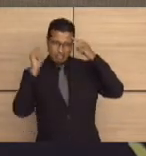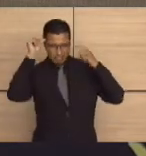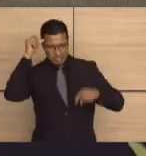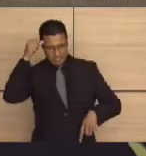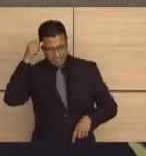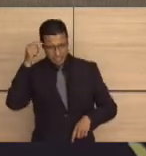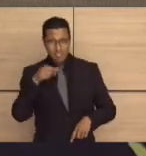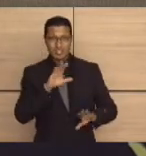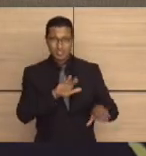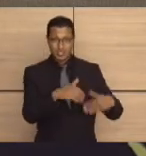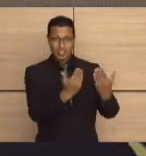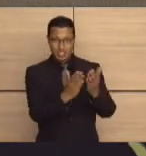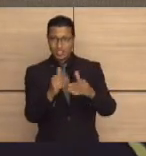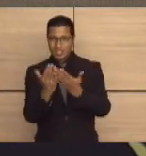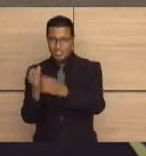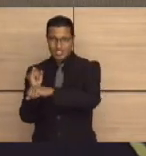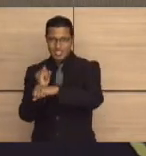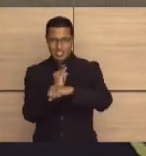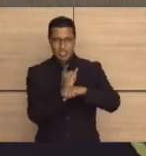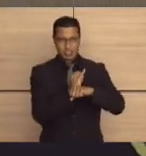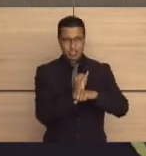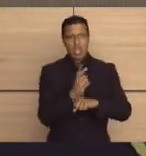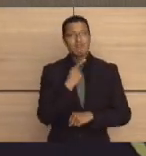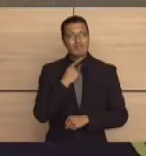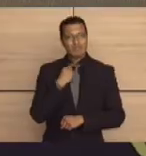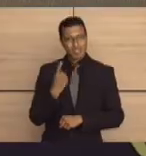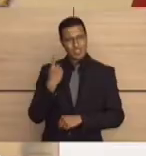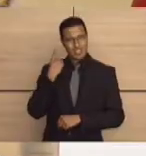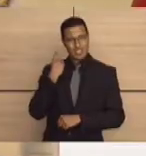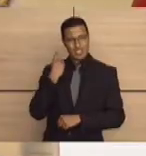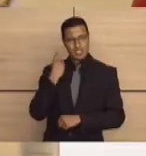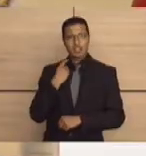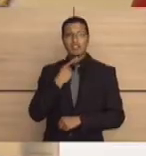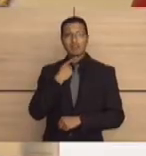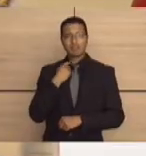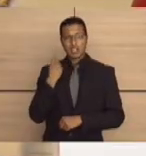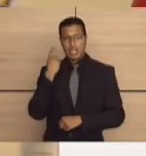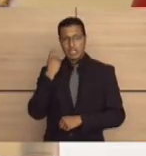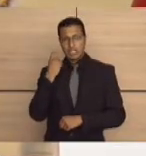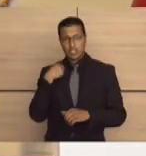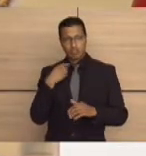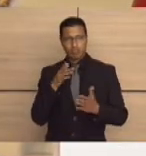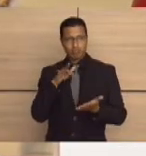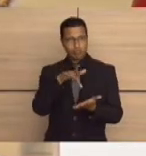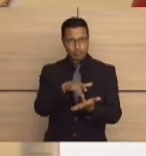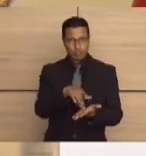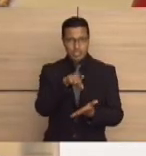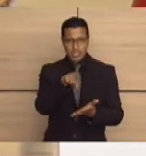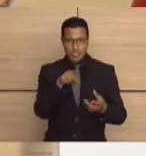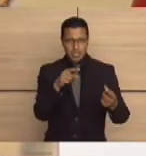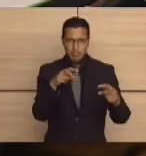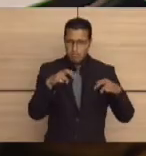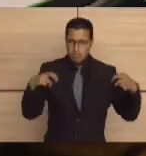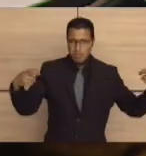las instituciones, y por eso me gustó mucho ayer entrar al conversatorio de muchas